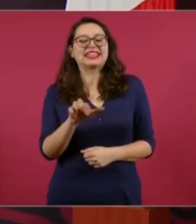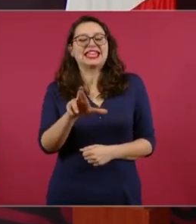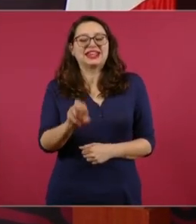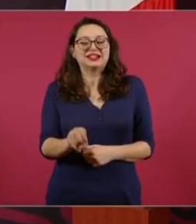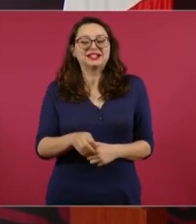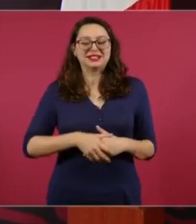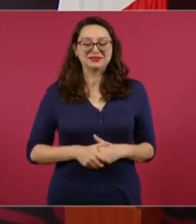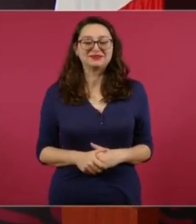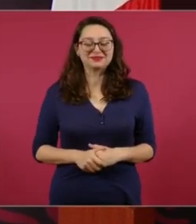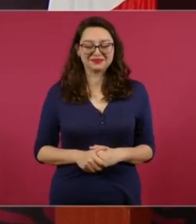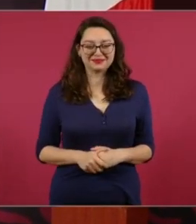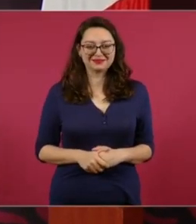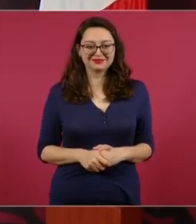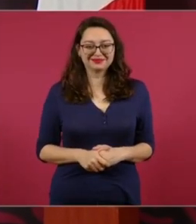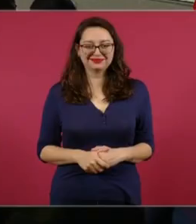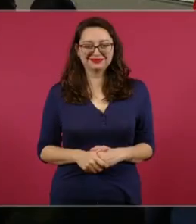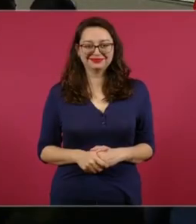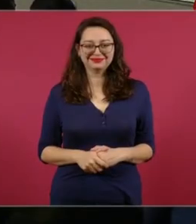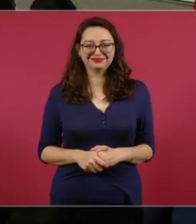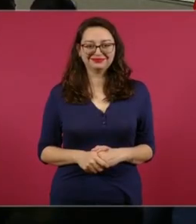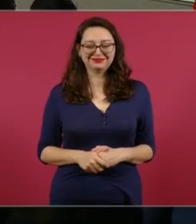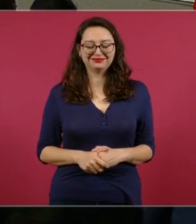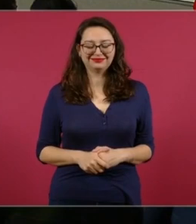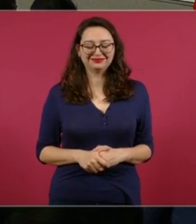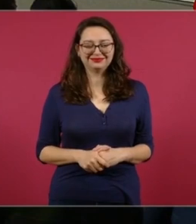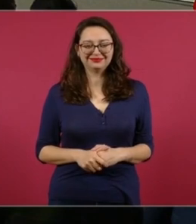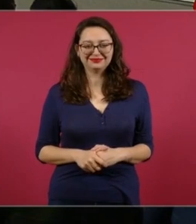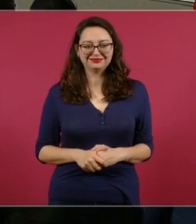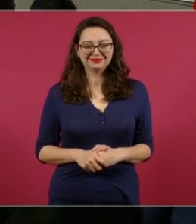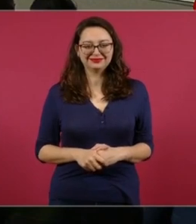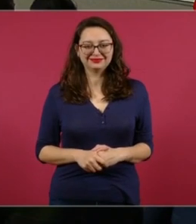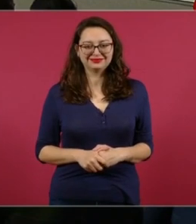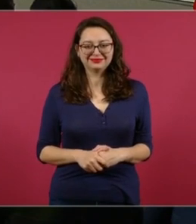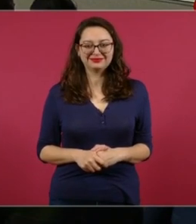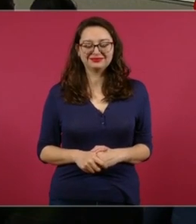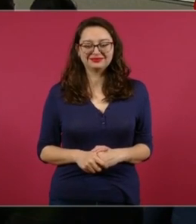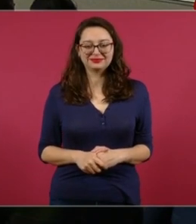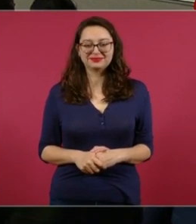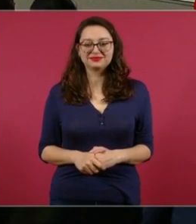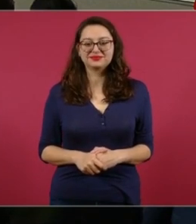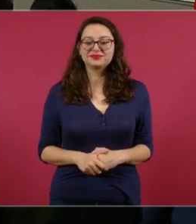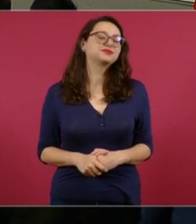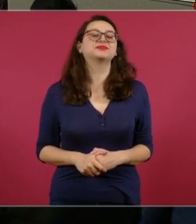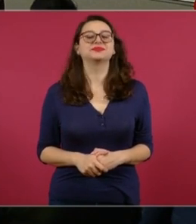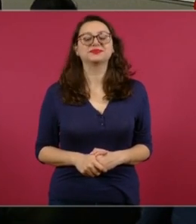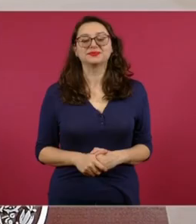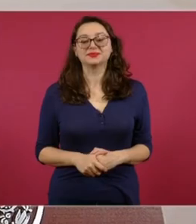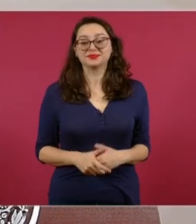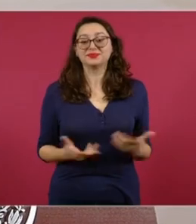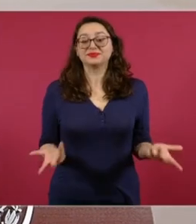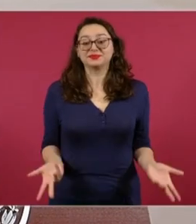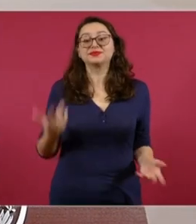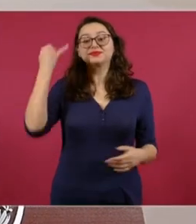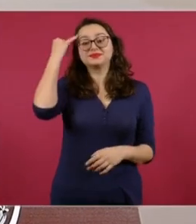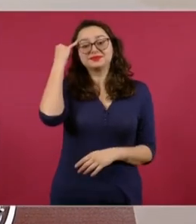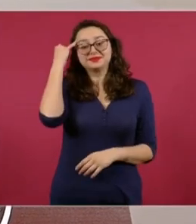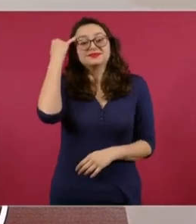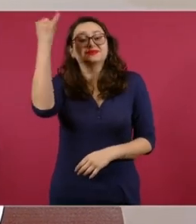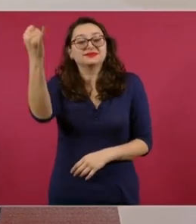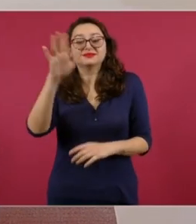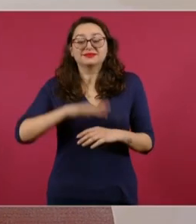Sí. Sí. Sí. Sí, pero imagínense cuántos engañó,